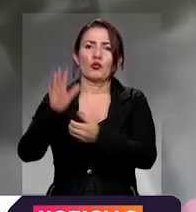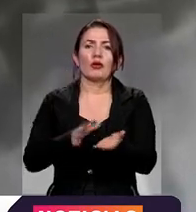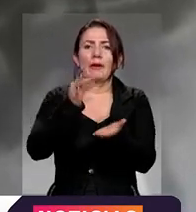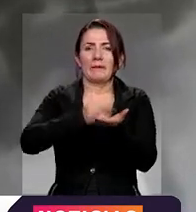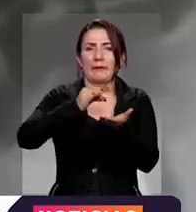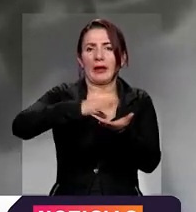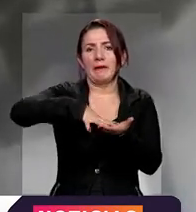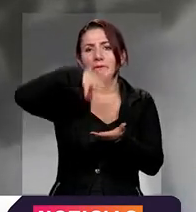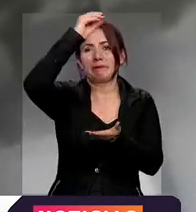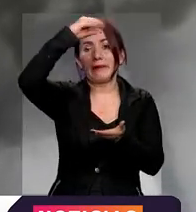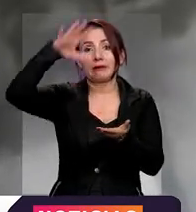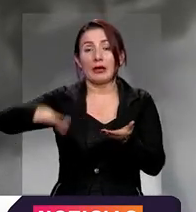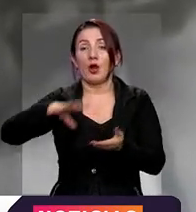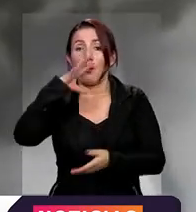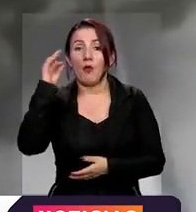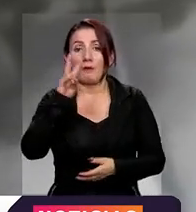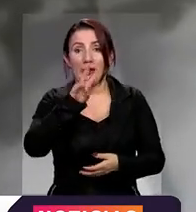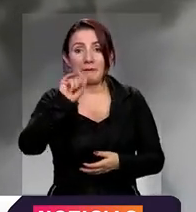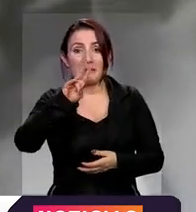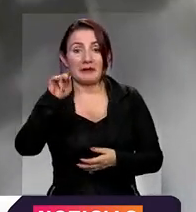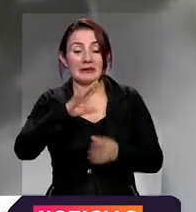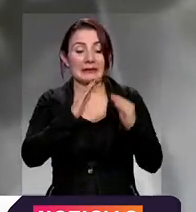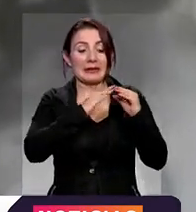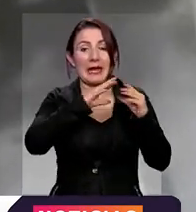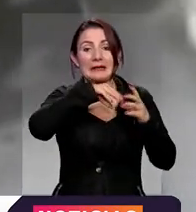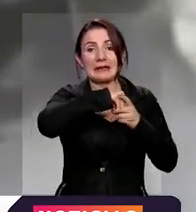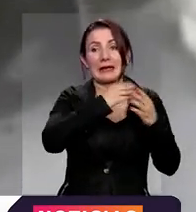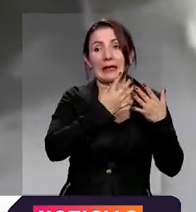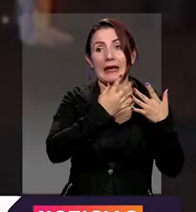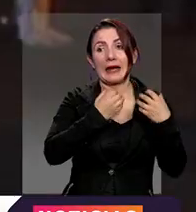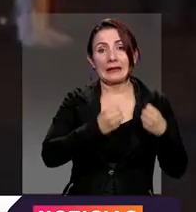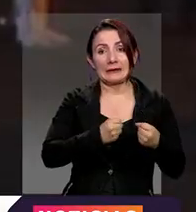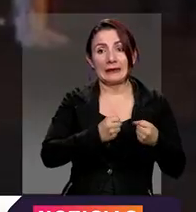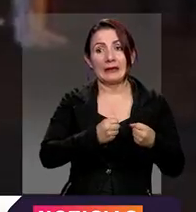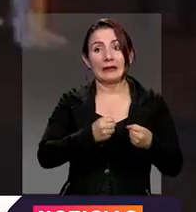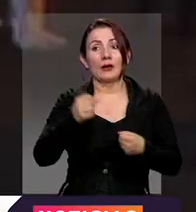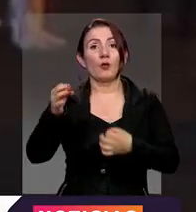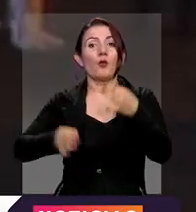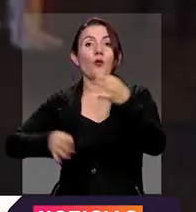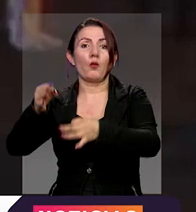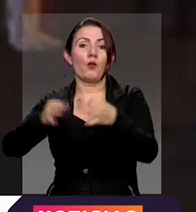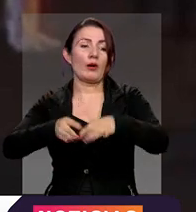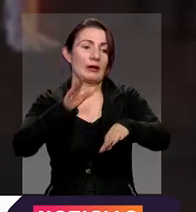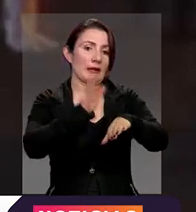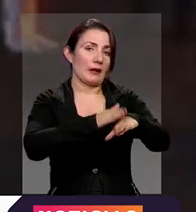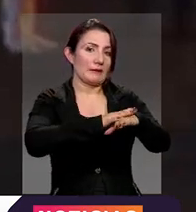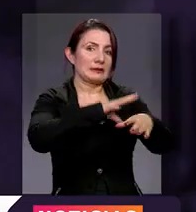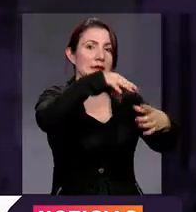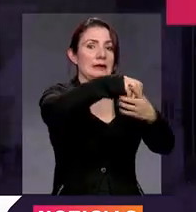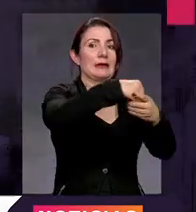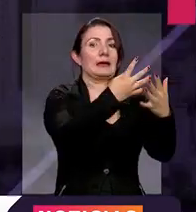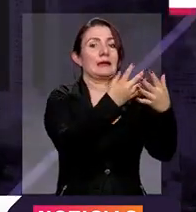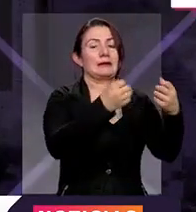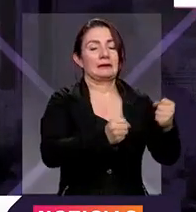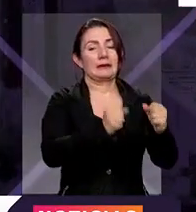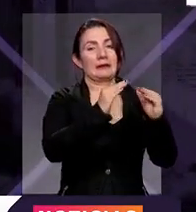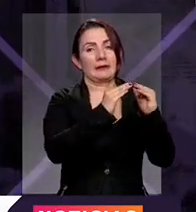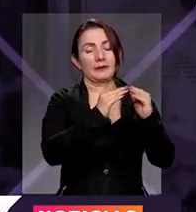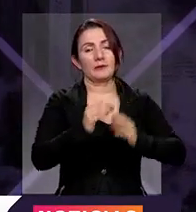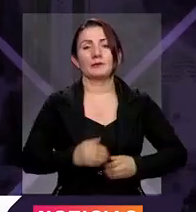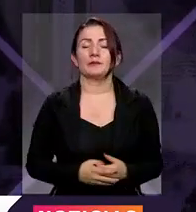Vives Caballero actualmente se encuentra en casa por cárcel luego de que el juez del caso le diera este beneficio.